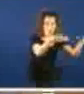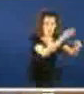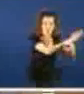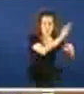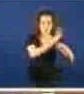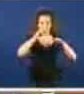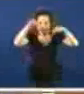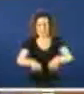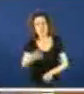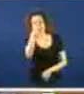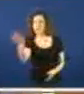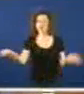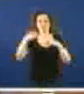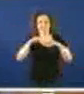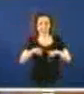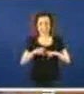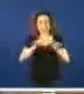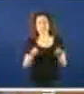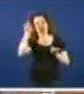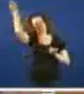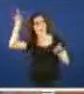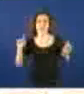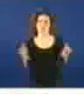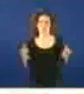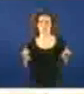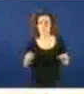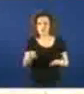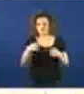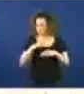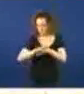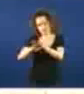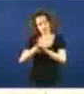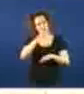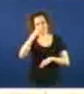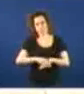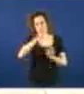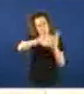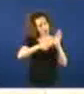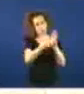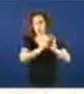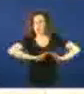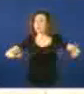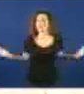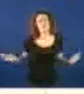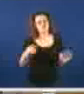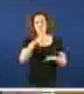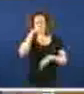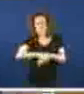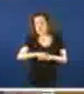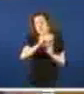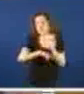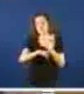ali arriba, señor presidente, como seguro que vostede ben sabe. Cumplín estrictamente o que dice o regulamento. Eu creo que foi un claro e toda clara pudo